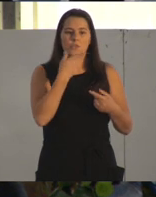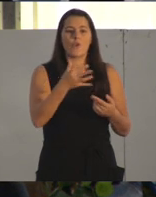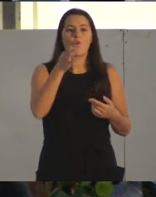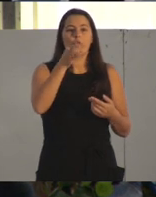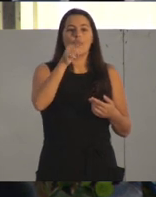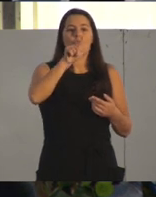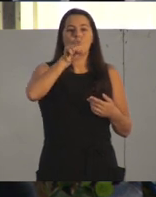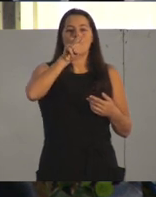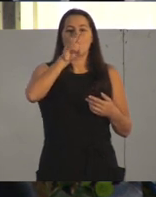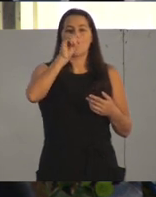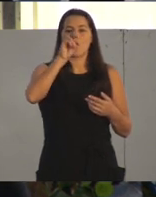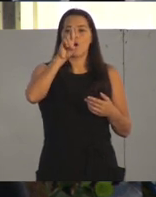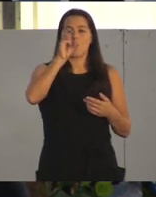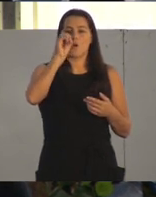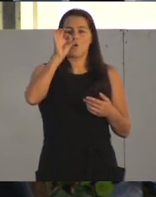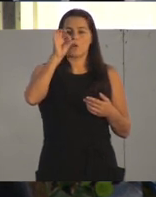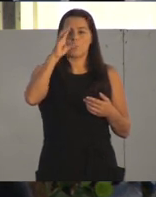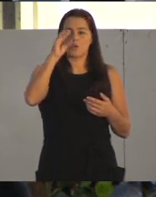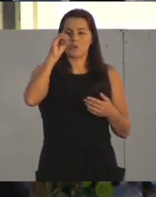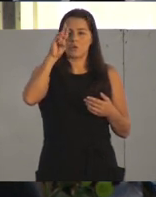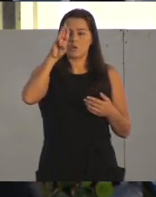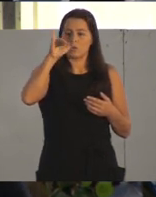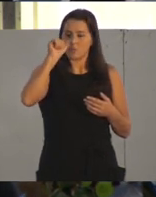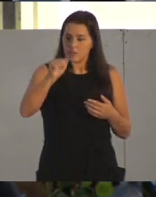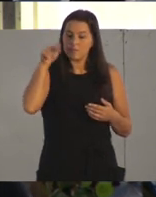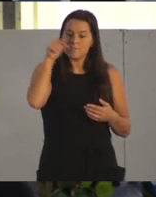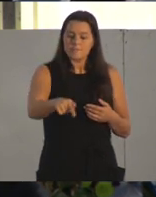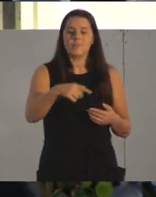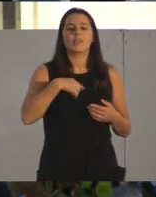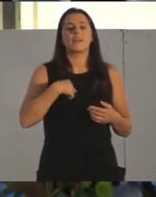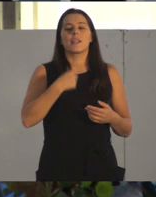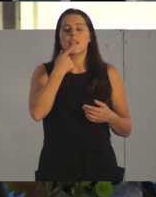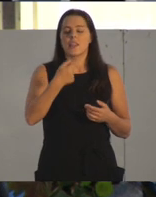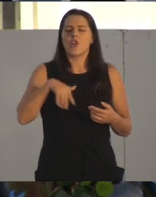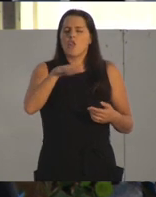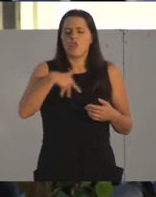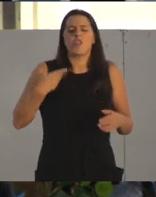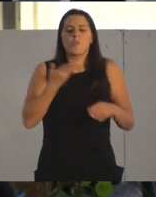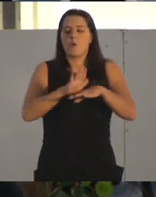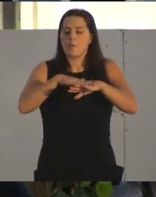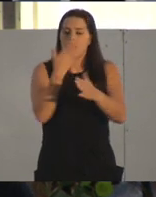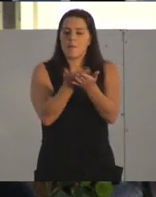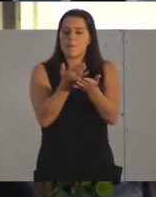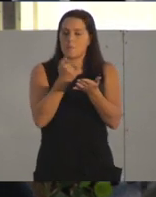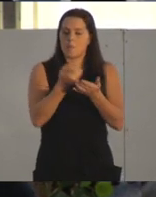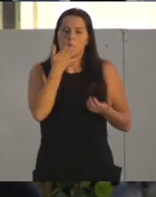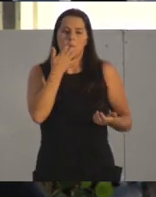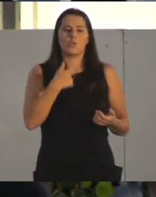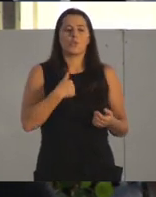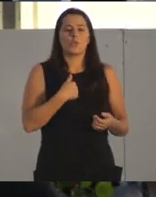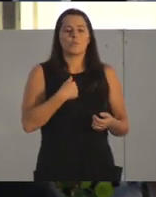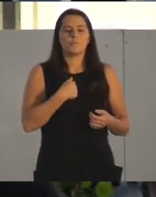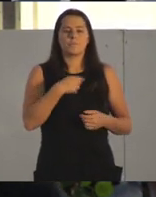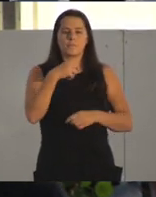muy complicado saber a qué personal nos tenemos que dirigir para solicitarla. Tenemos sospechas, por ejemplo, en el centro las